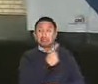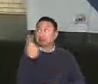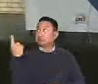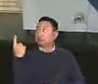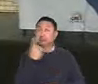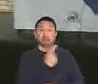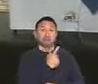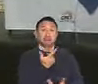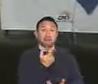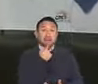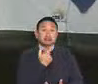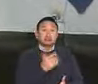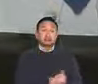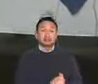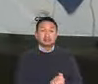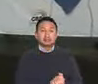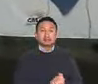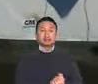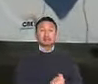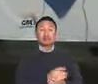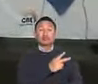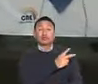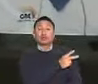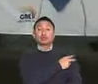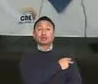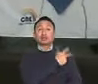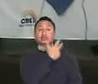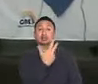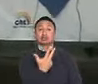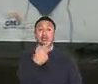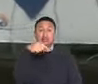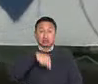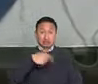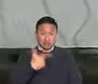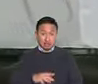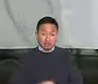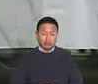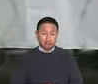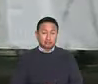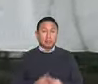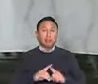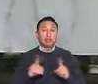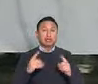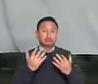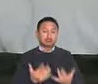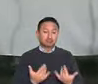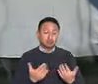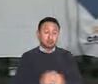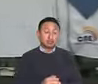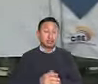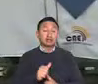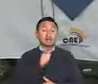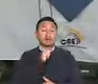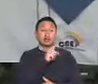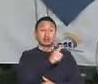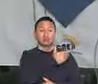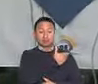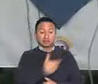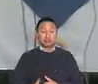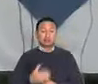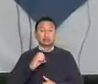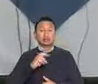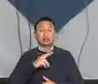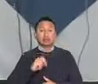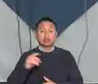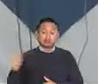Lo que nos han mencionado es que tres de los vocales ya se encuentran en el establecimiento, sin embargo, estaría por llegar la presidenta